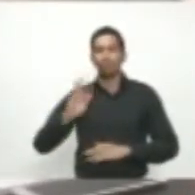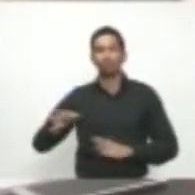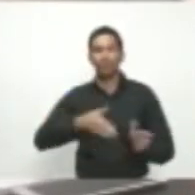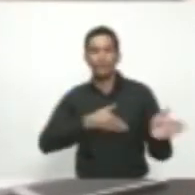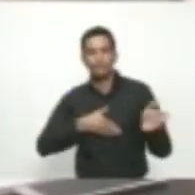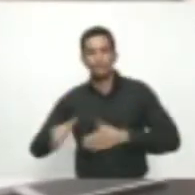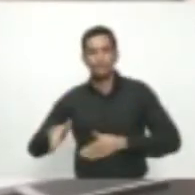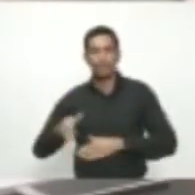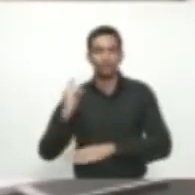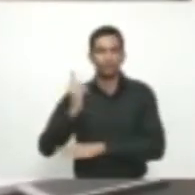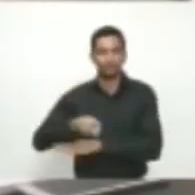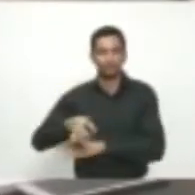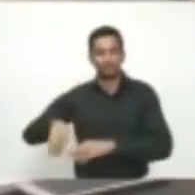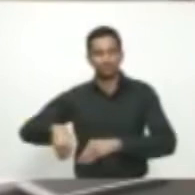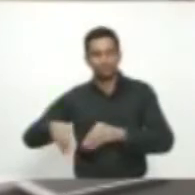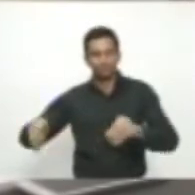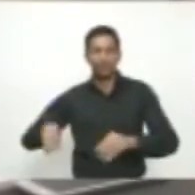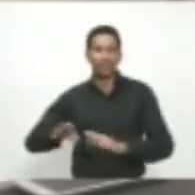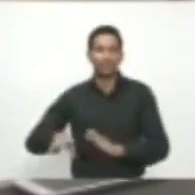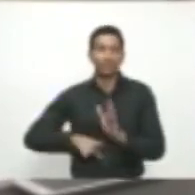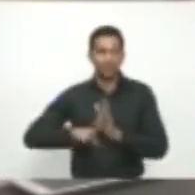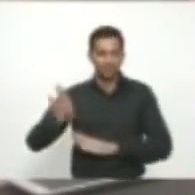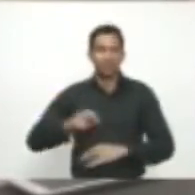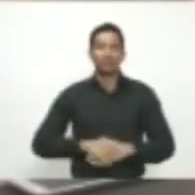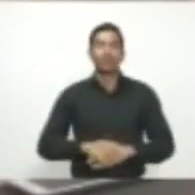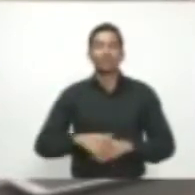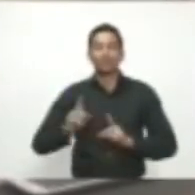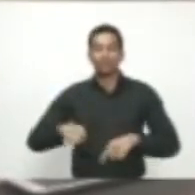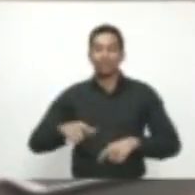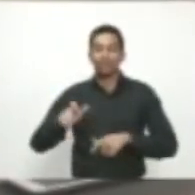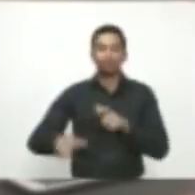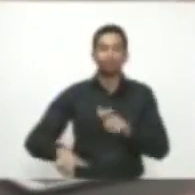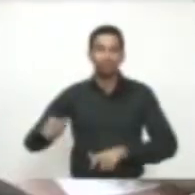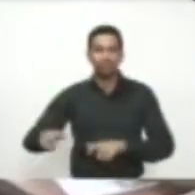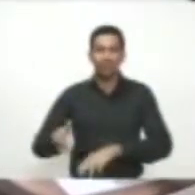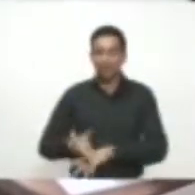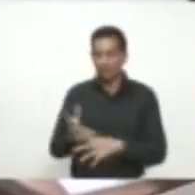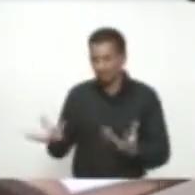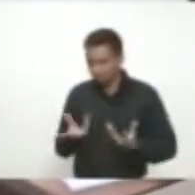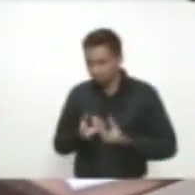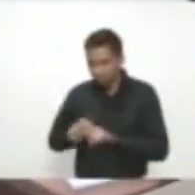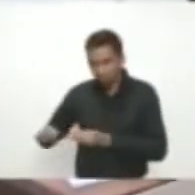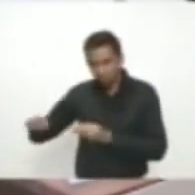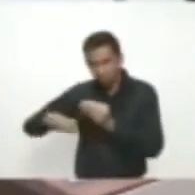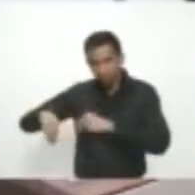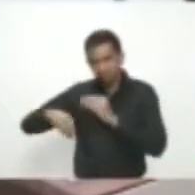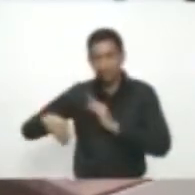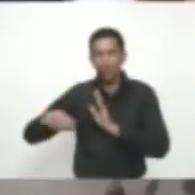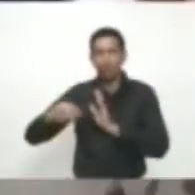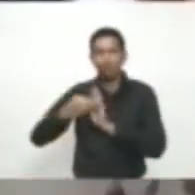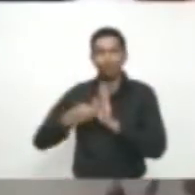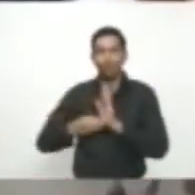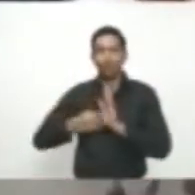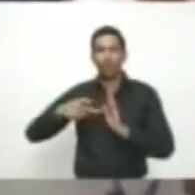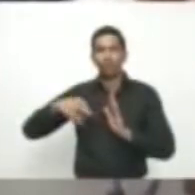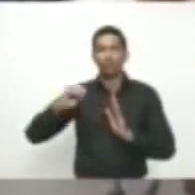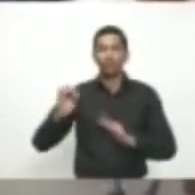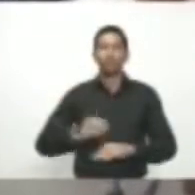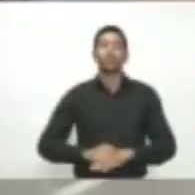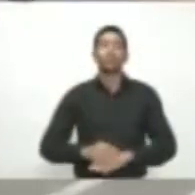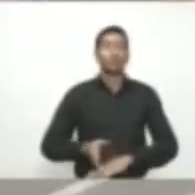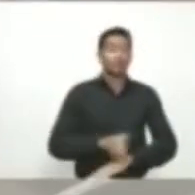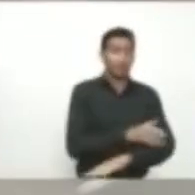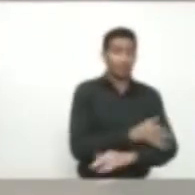y sobre todo la intervención de las partes que hicieron el POT. En total son 4 los puntos que el Consejo debe